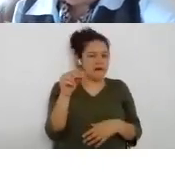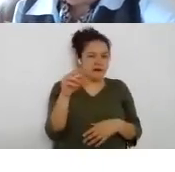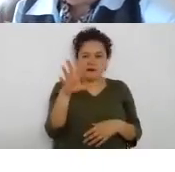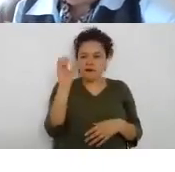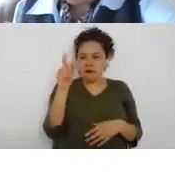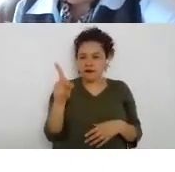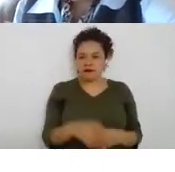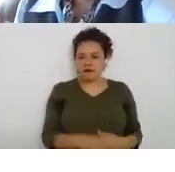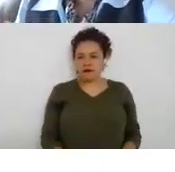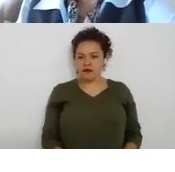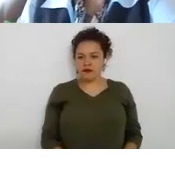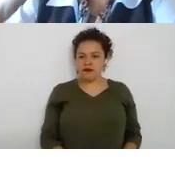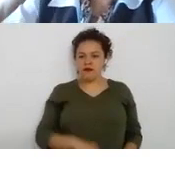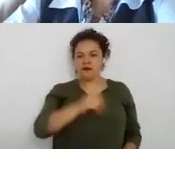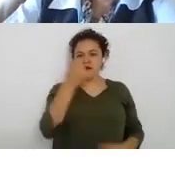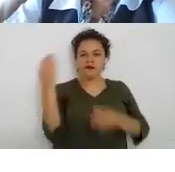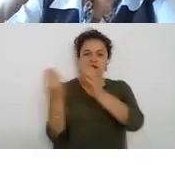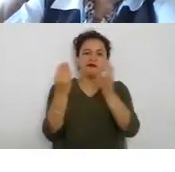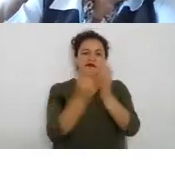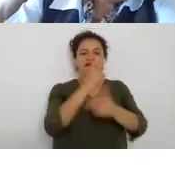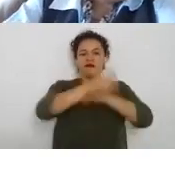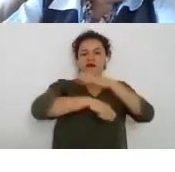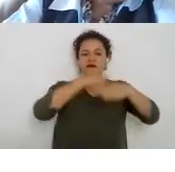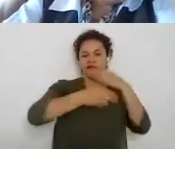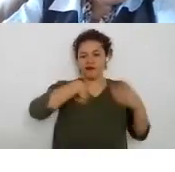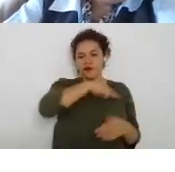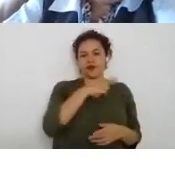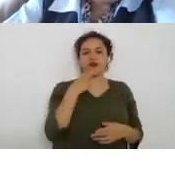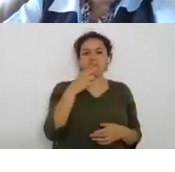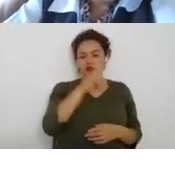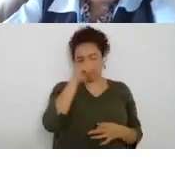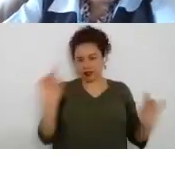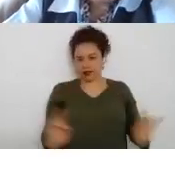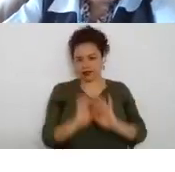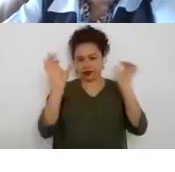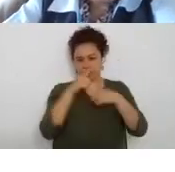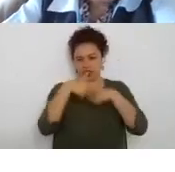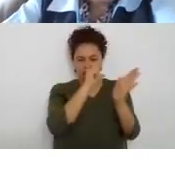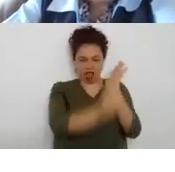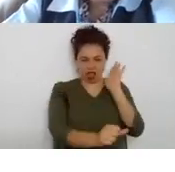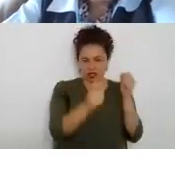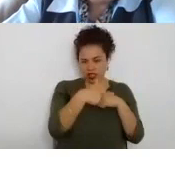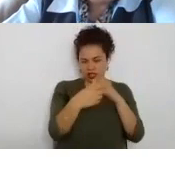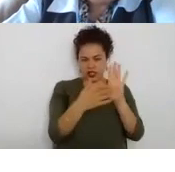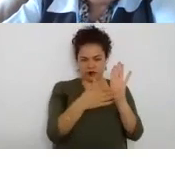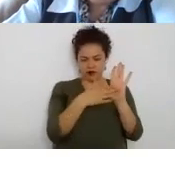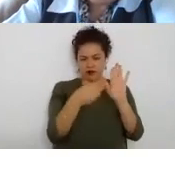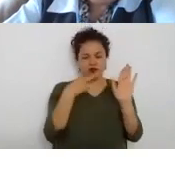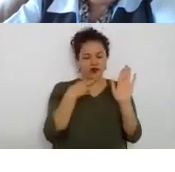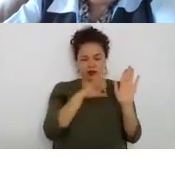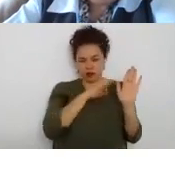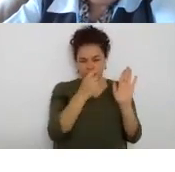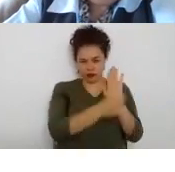Este es otro tipo de vendaje que, le repito, lo podemos ocupar en caso de alguna lesión, alguna cortadura, alguna herida en nuestra palma de la mano.